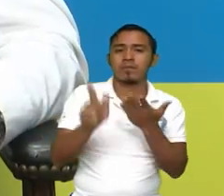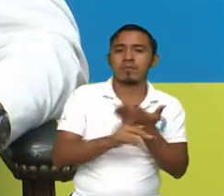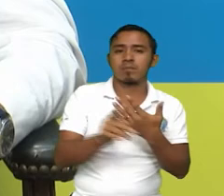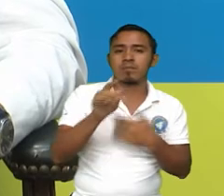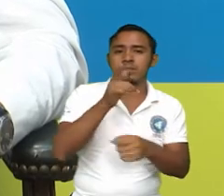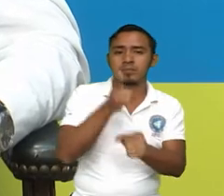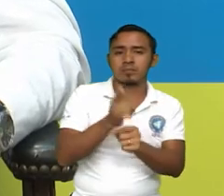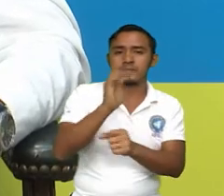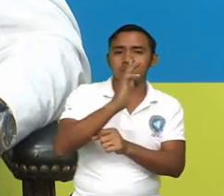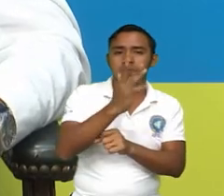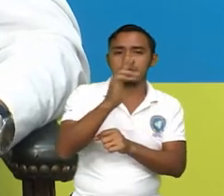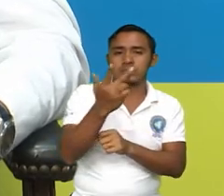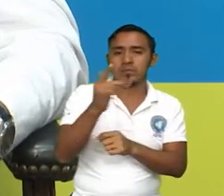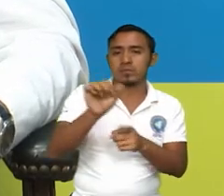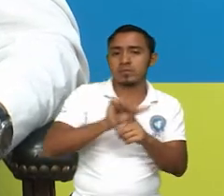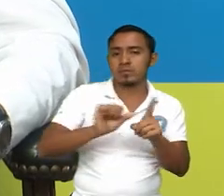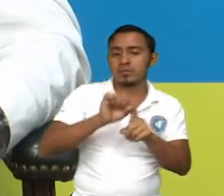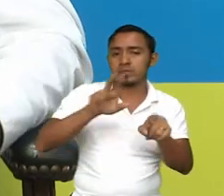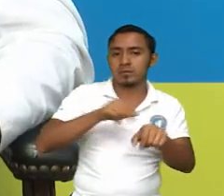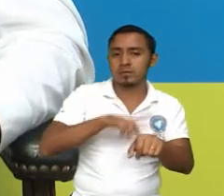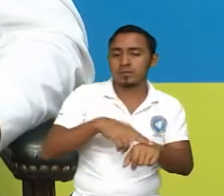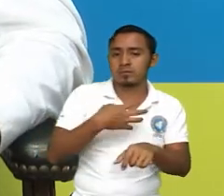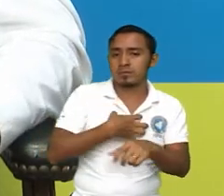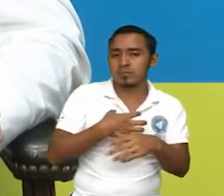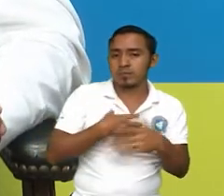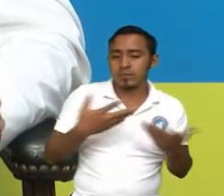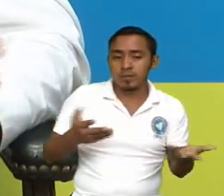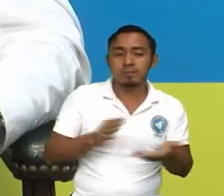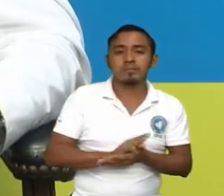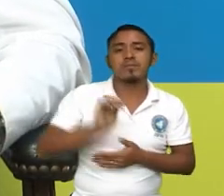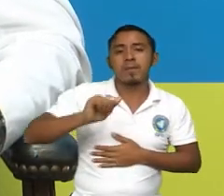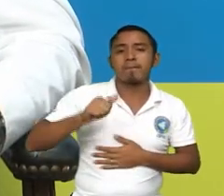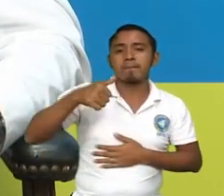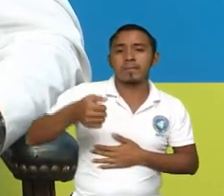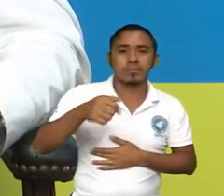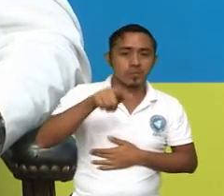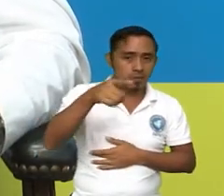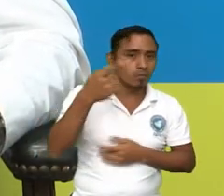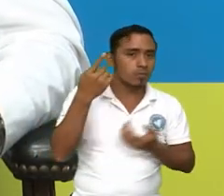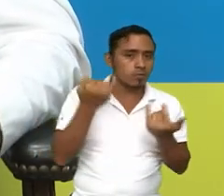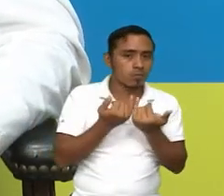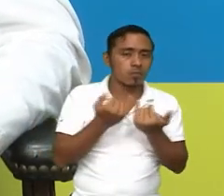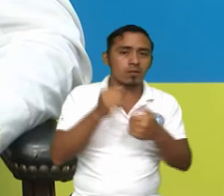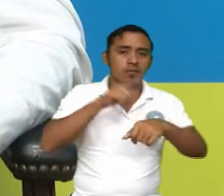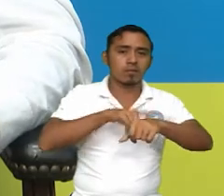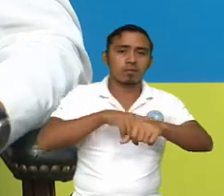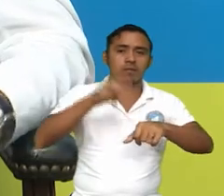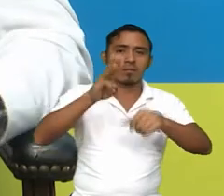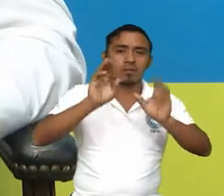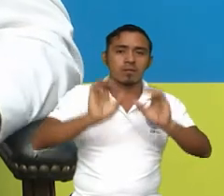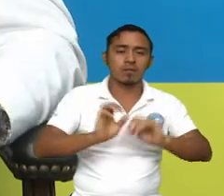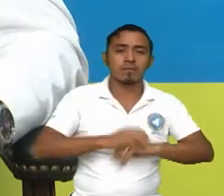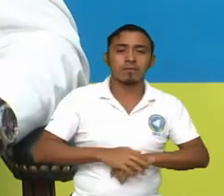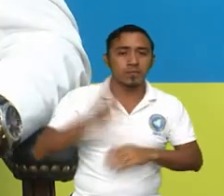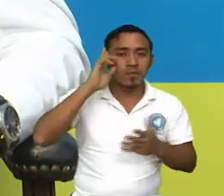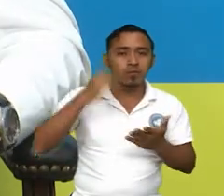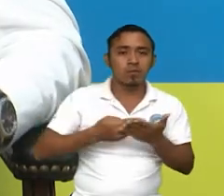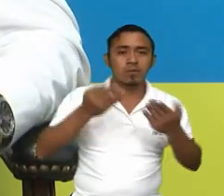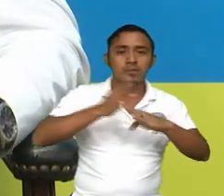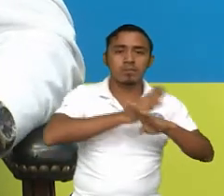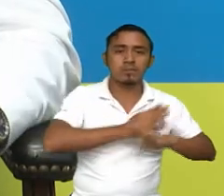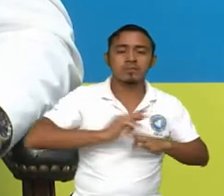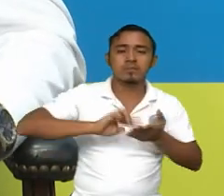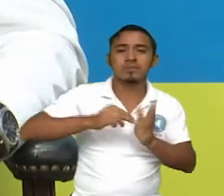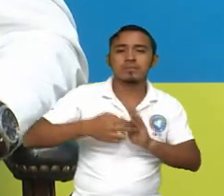habitual del canal parlamentario y por supuesto el día de mañana usted nos sintonice a las tres de la tarde recuerde que es prevenir